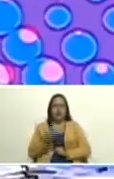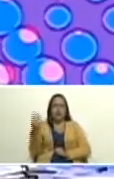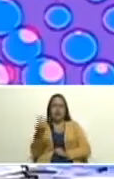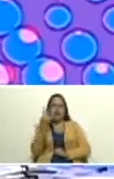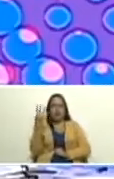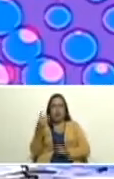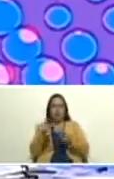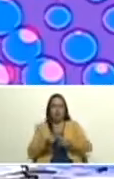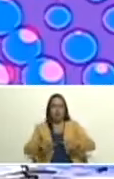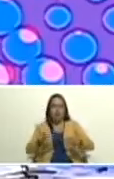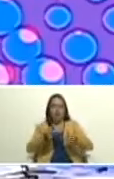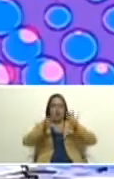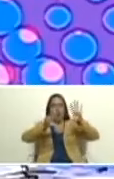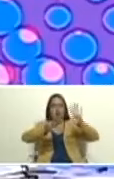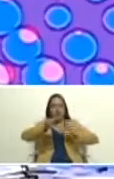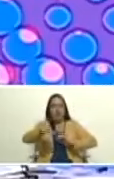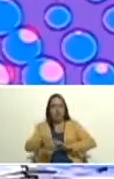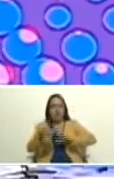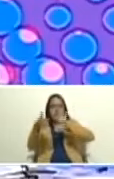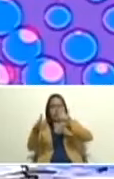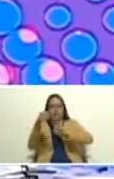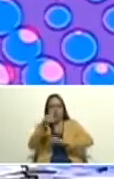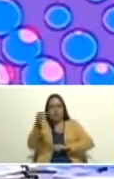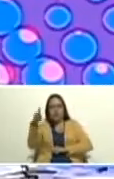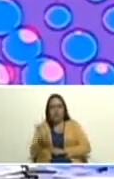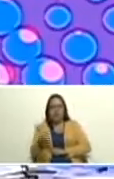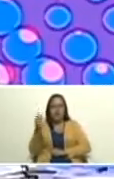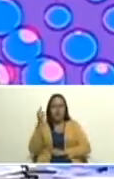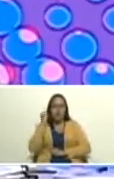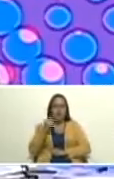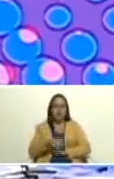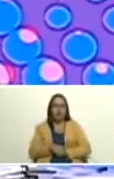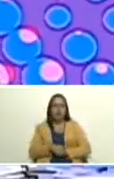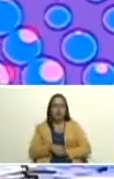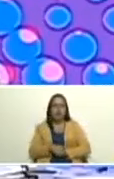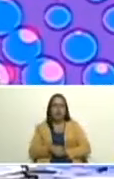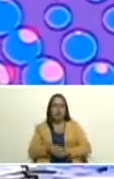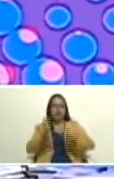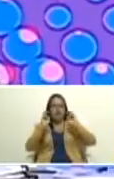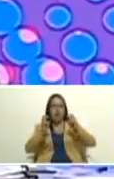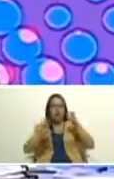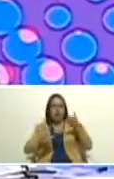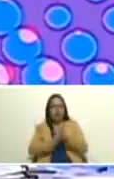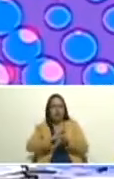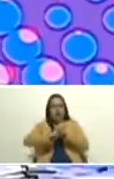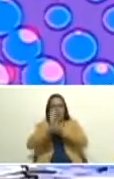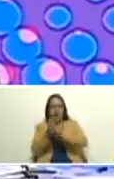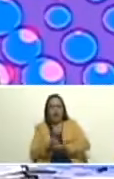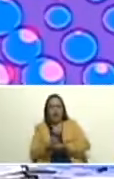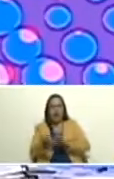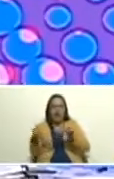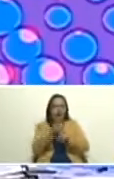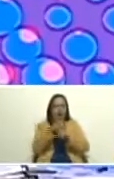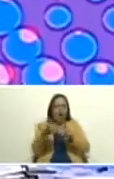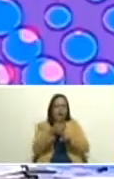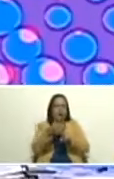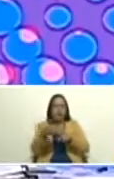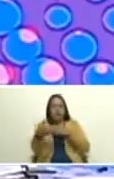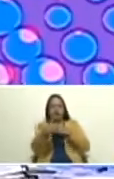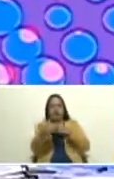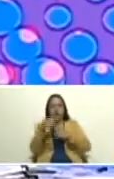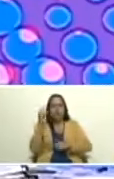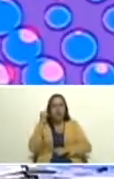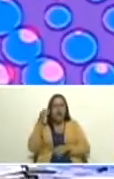lugar, el 8.6% de las mujeres, en el tema de la erradicación de la violencia contra la mujer y la justicia de